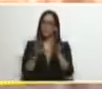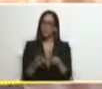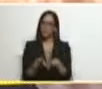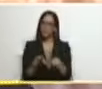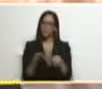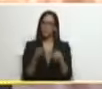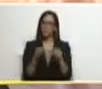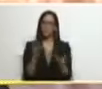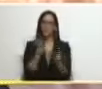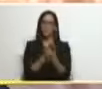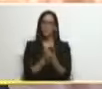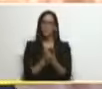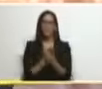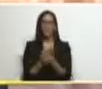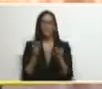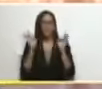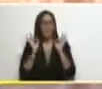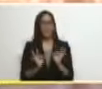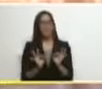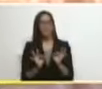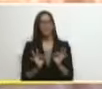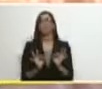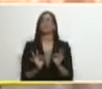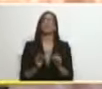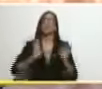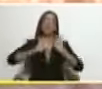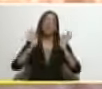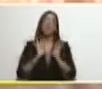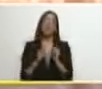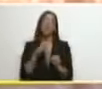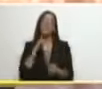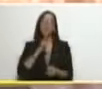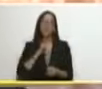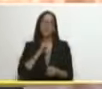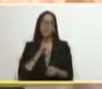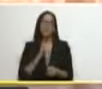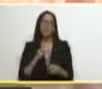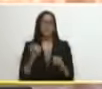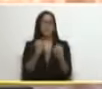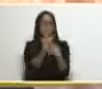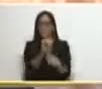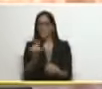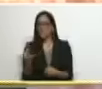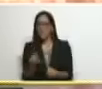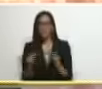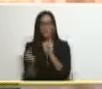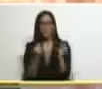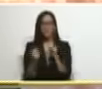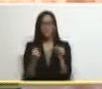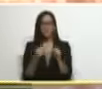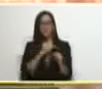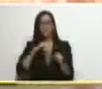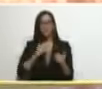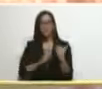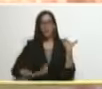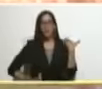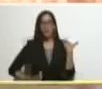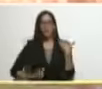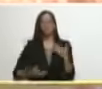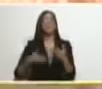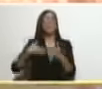documento legal y de manera verbal, en intervenciones diversas de nuestros jefes de Estado, más